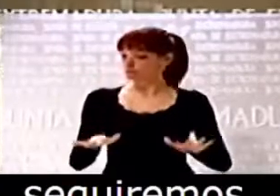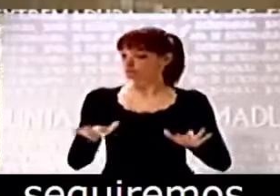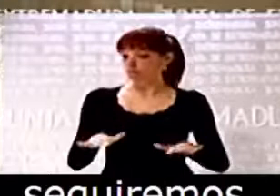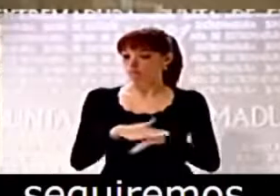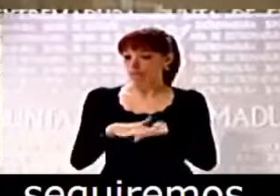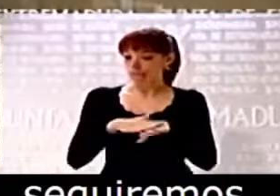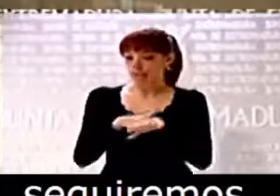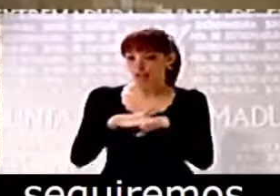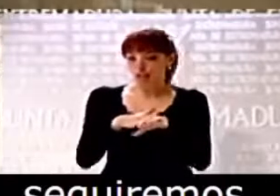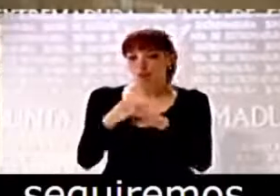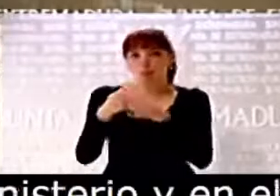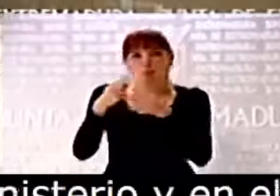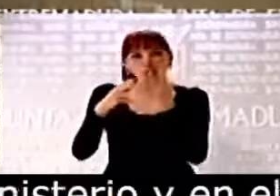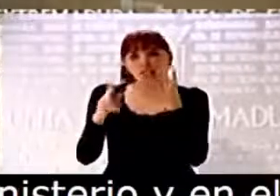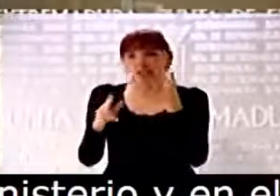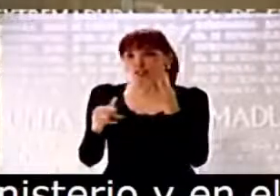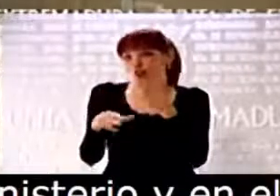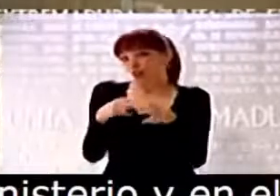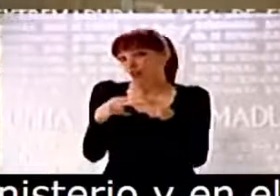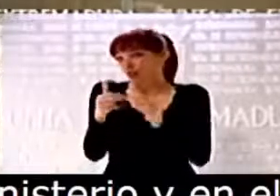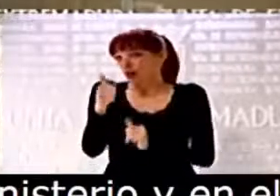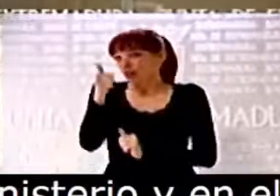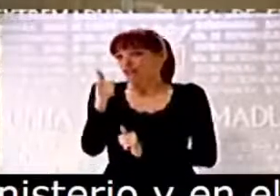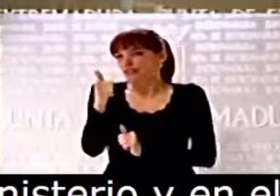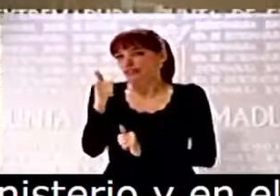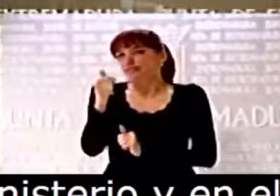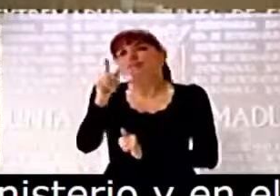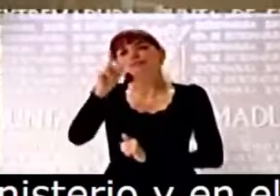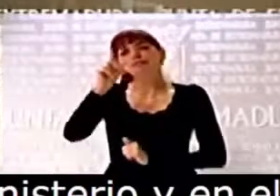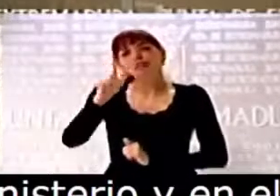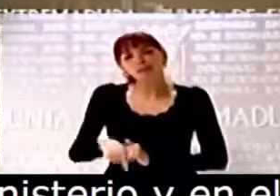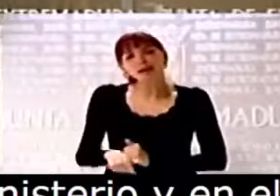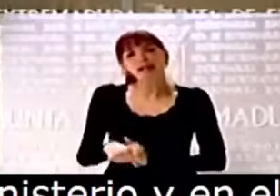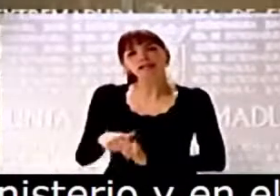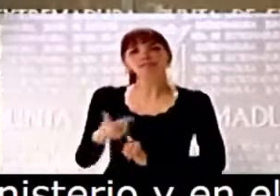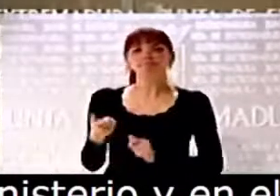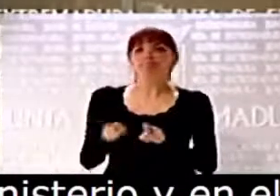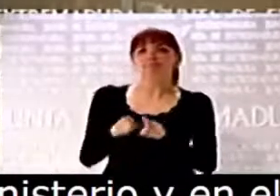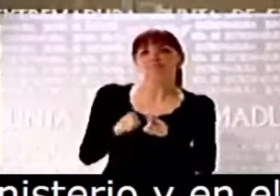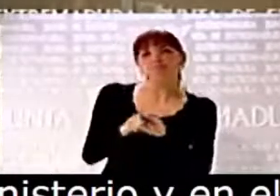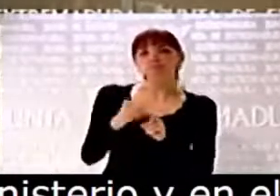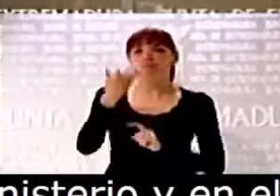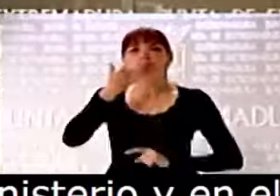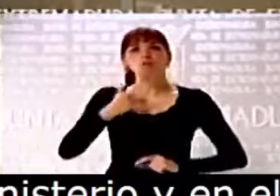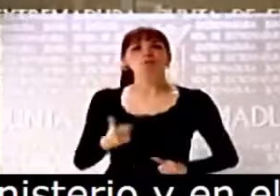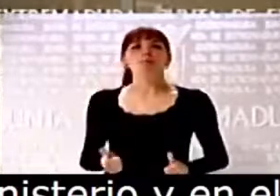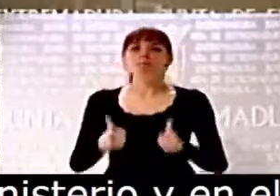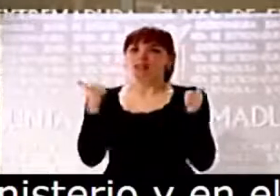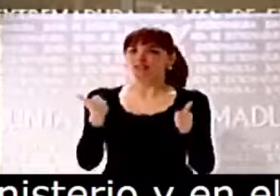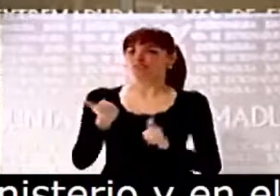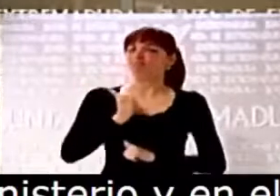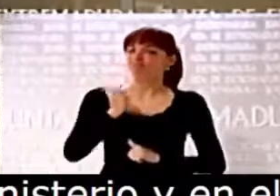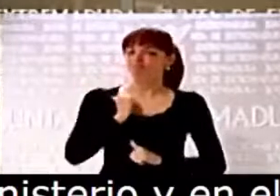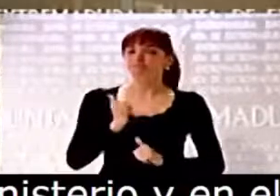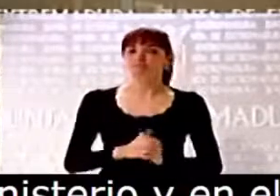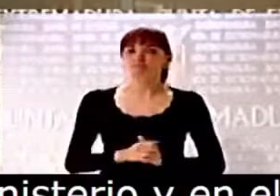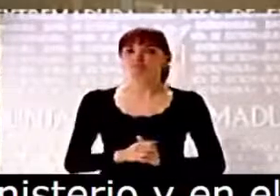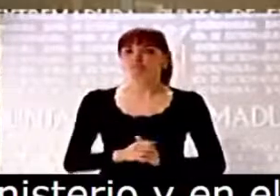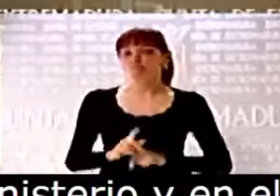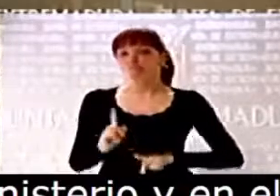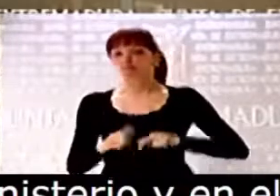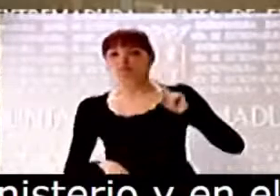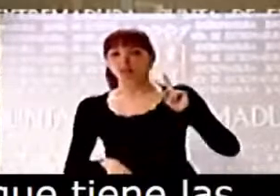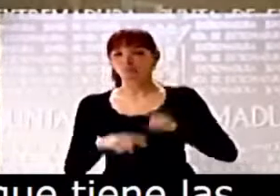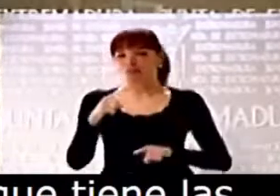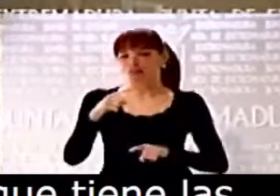ministerio que tiene las políticas más sociales, pues de ponerle también nombre a las cosas, que yo creo que también es necesario y oportuno, ¿no? Que a veces no